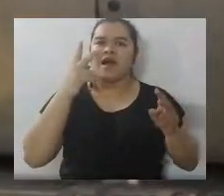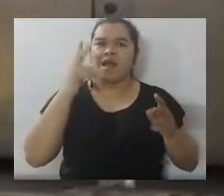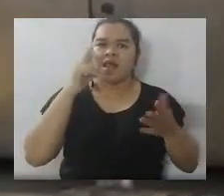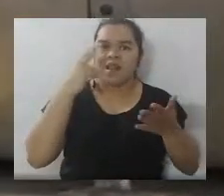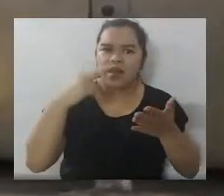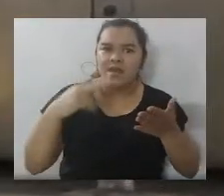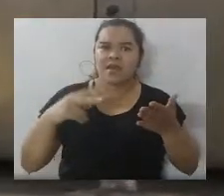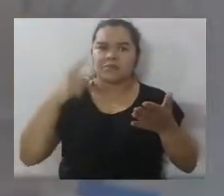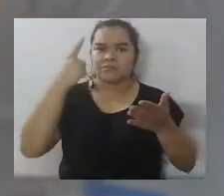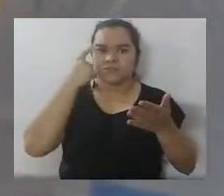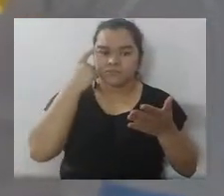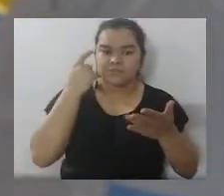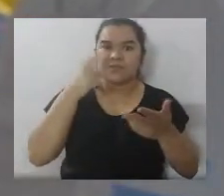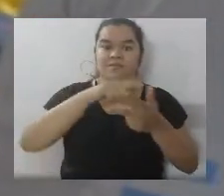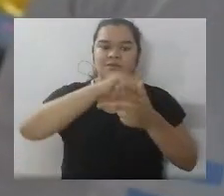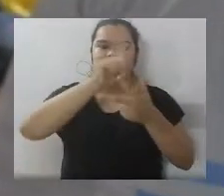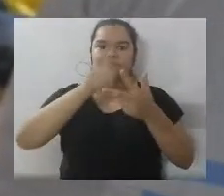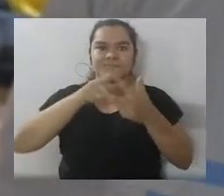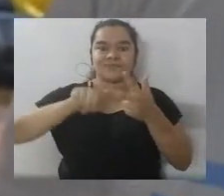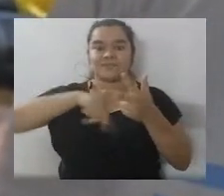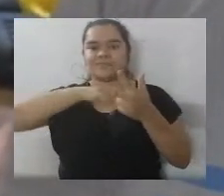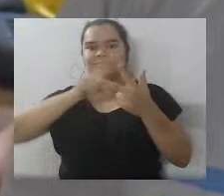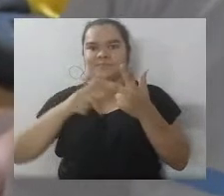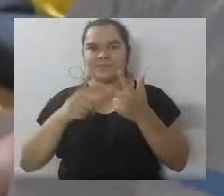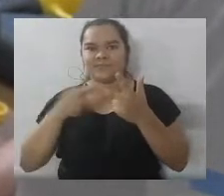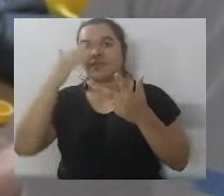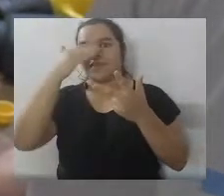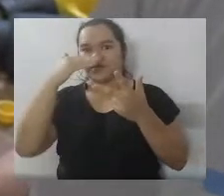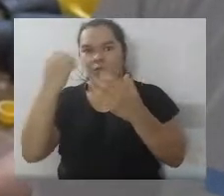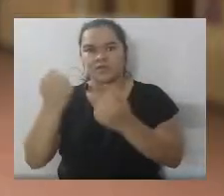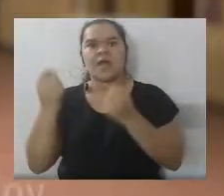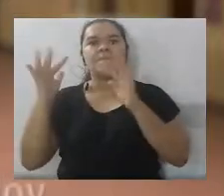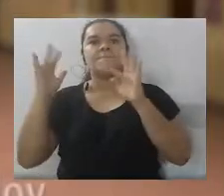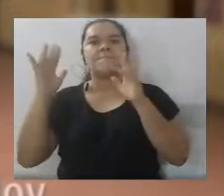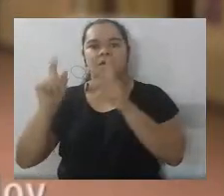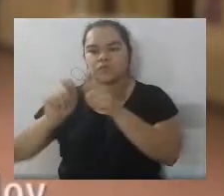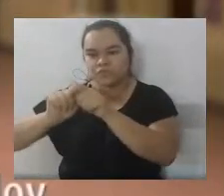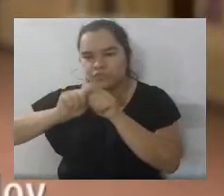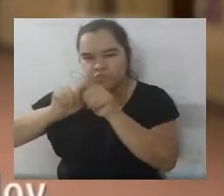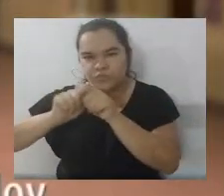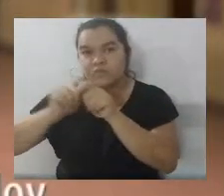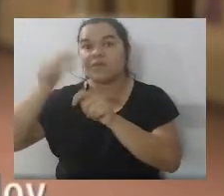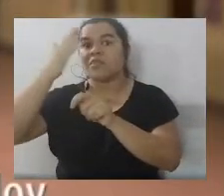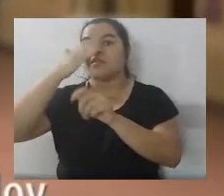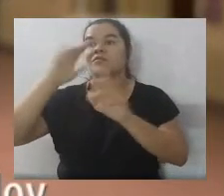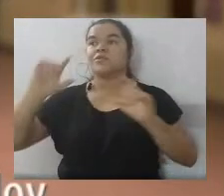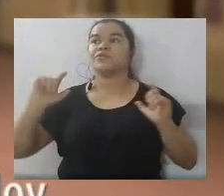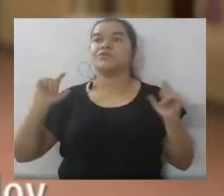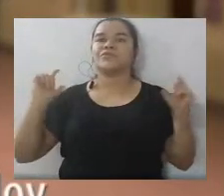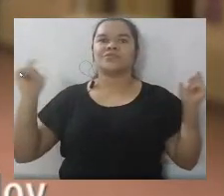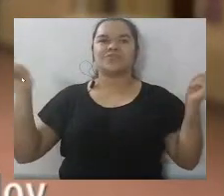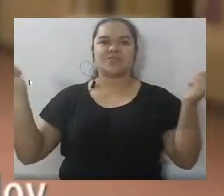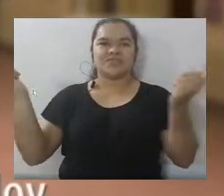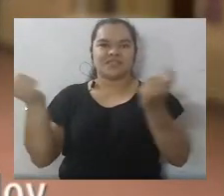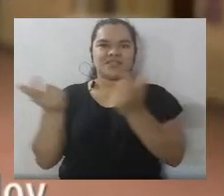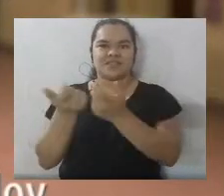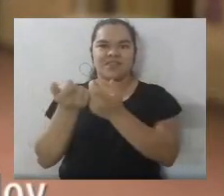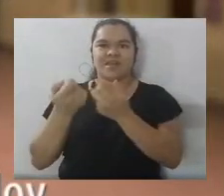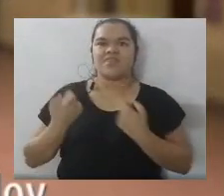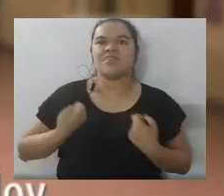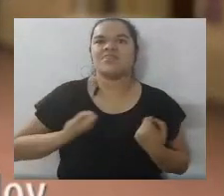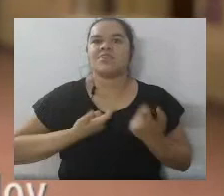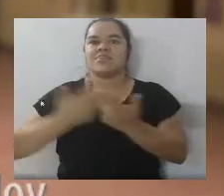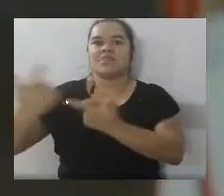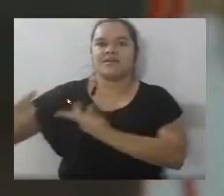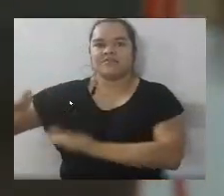sociedad tenga un objetivo que sea el ser los mejores